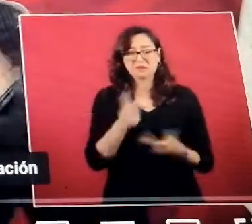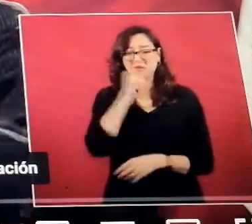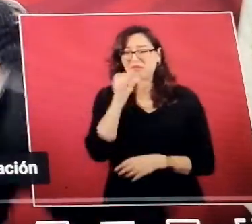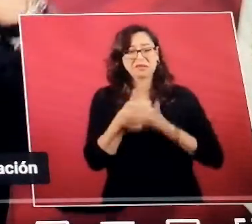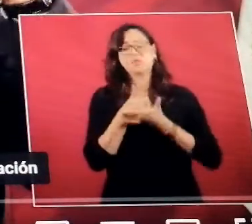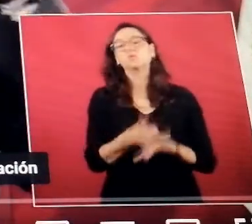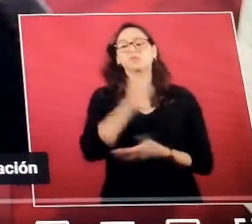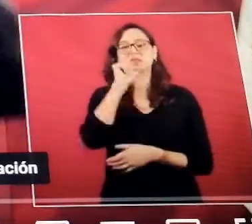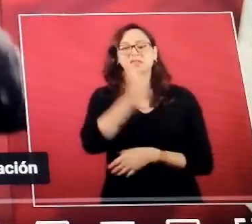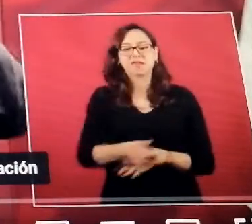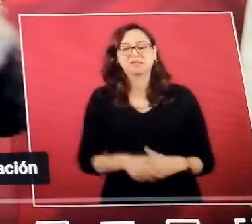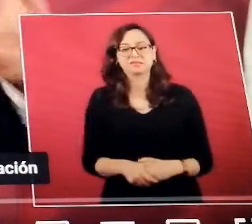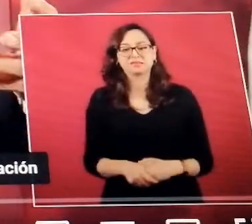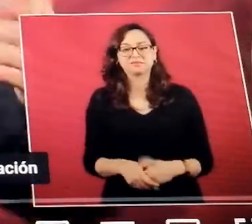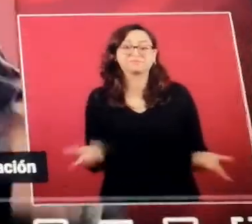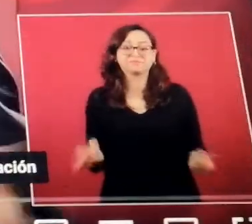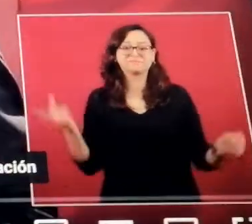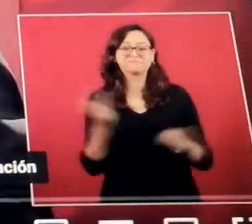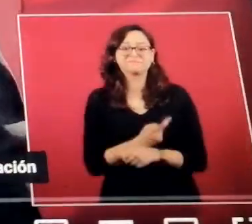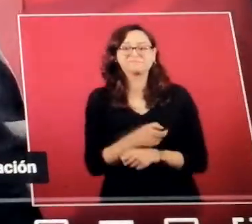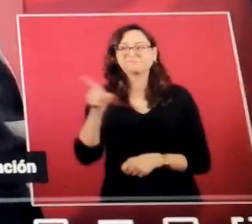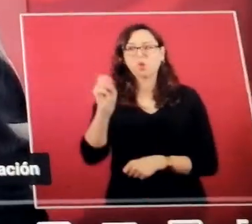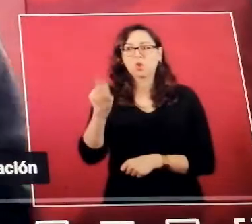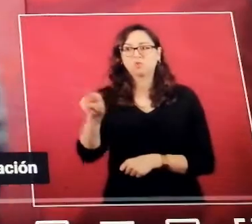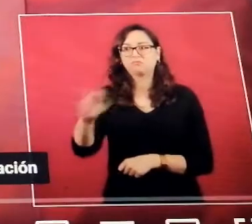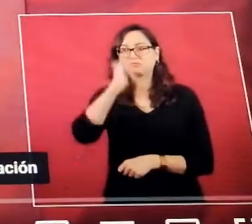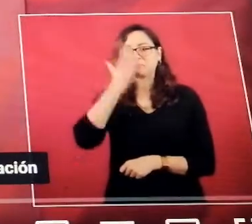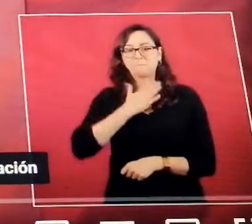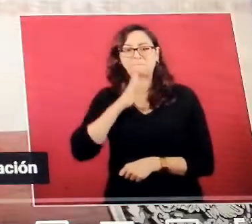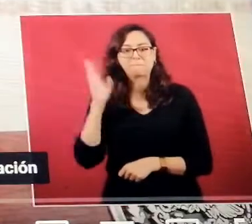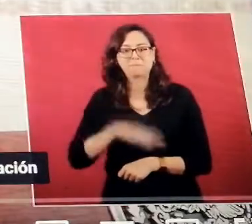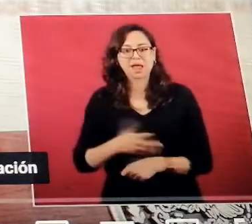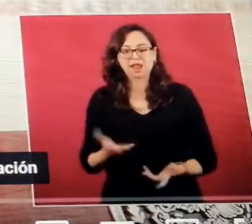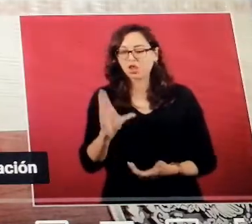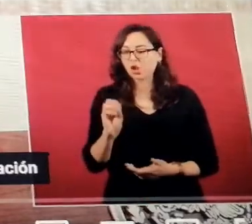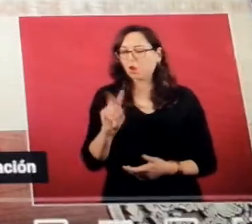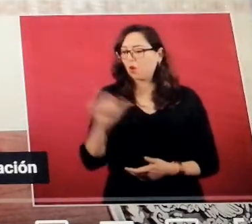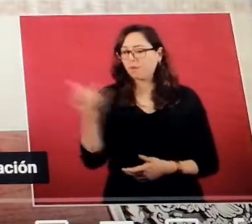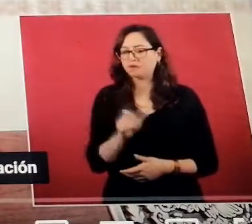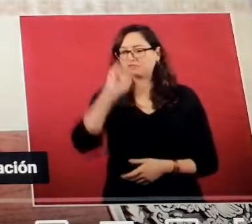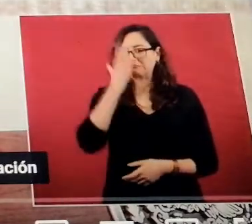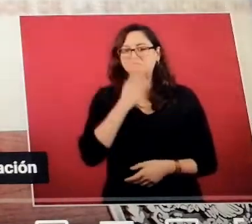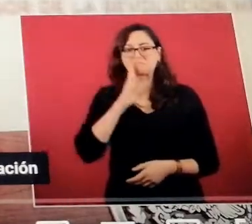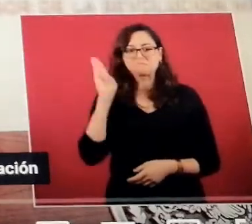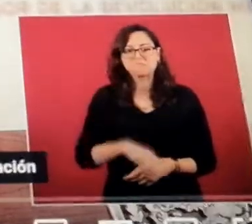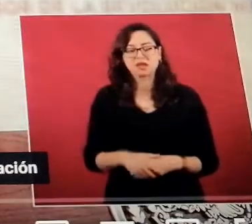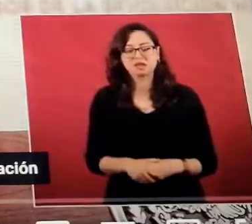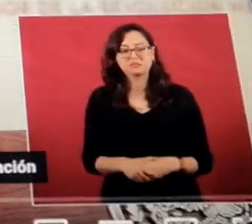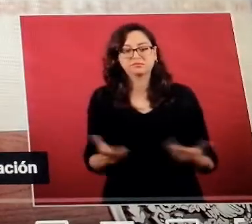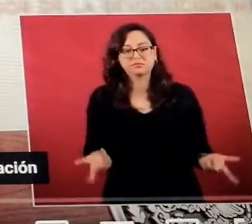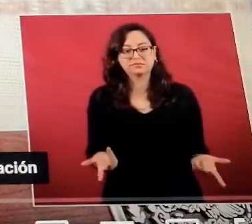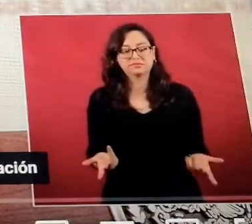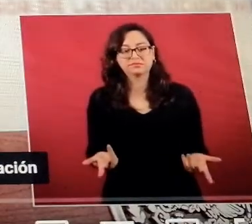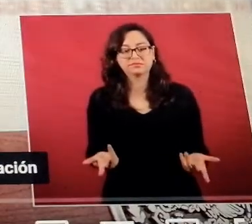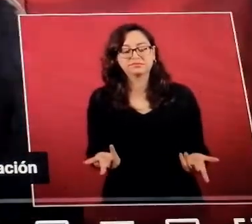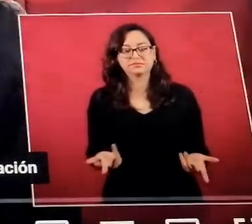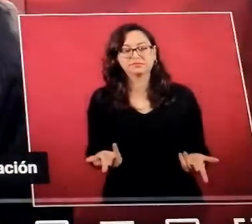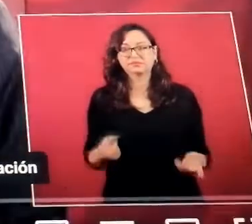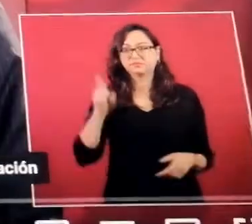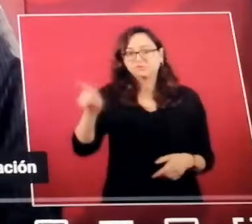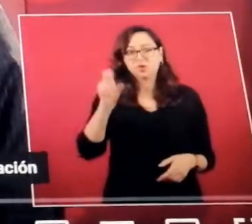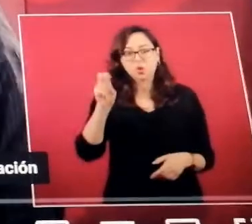Se concentró y quedó mal el organismo que crearon para ese propósito. Y no fueron capaces